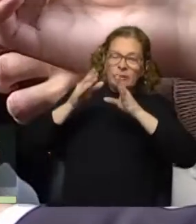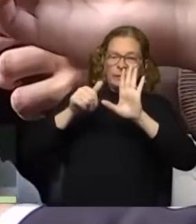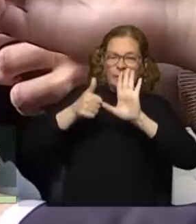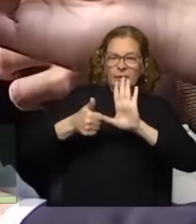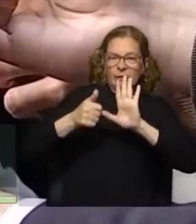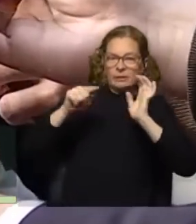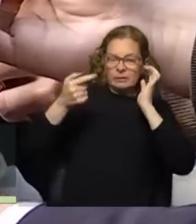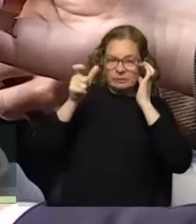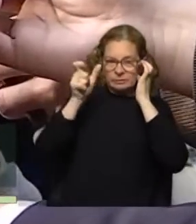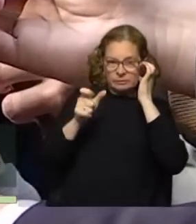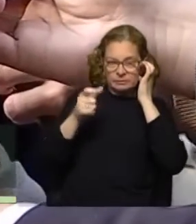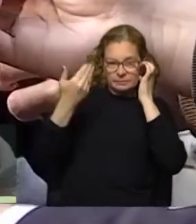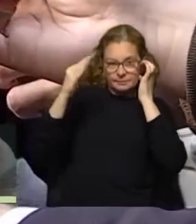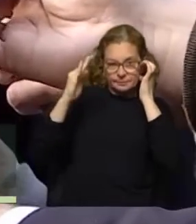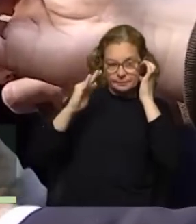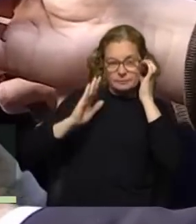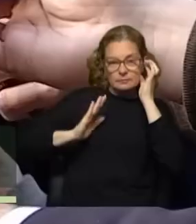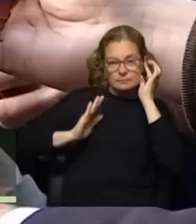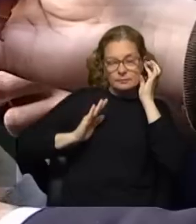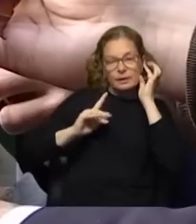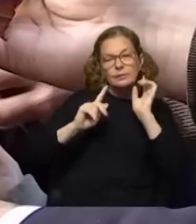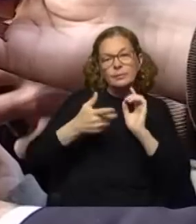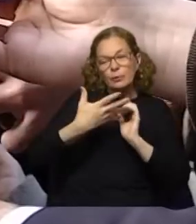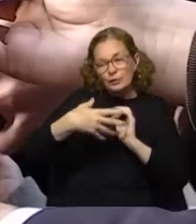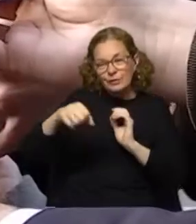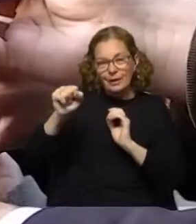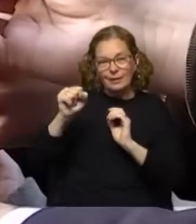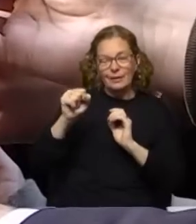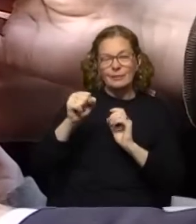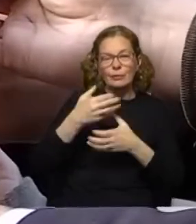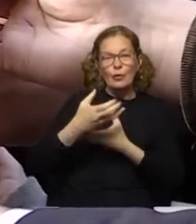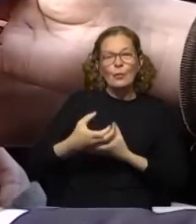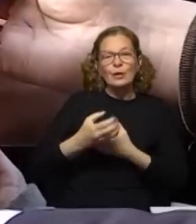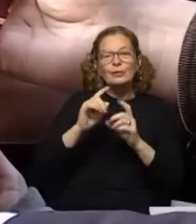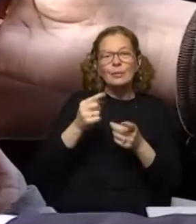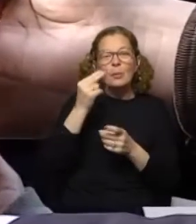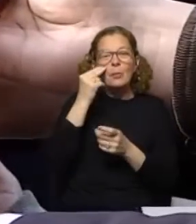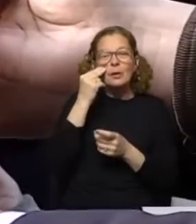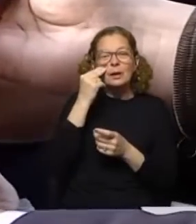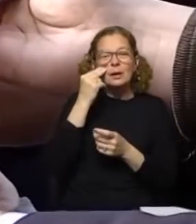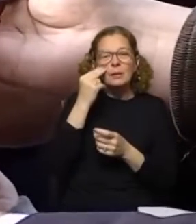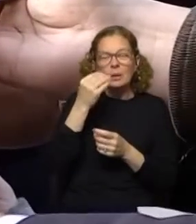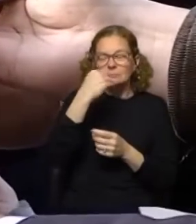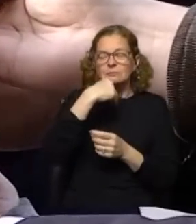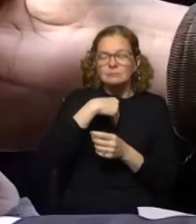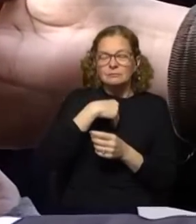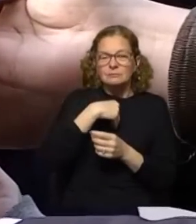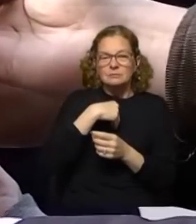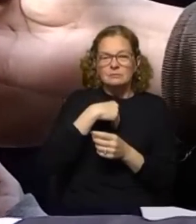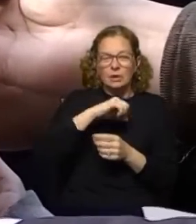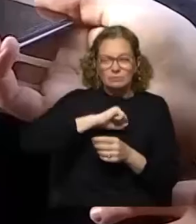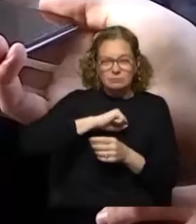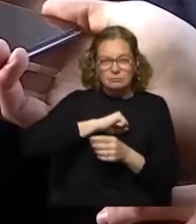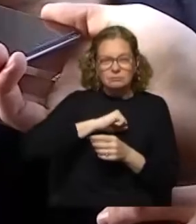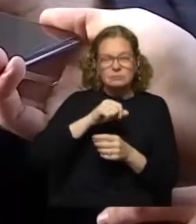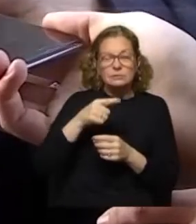sexto piso había otra persona profesor de sexo femenino la cual fue evacuada por personal de bomberos también con un compromiso importante de intoxicación